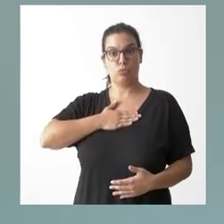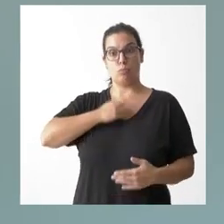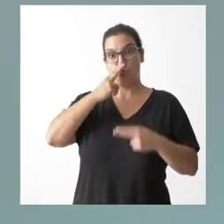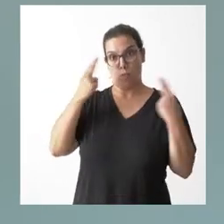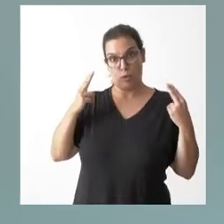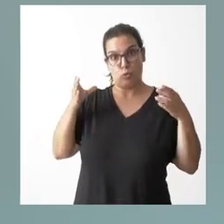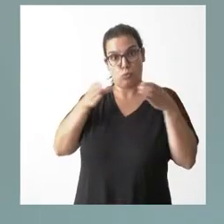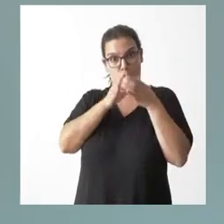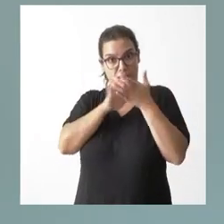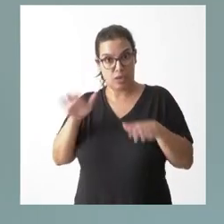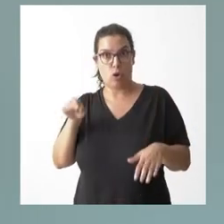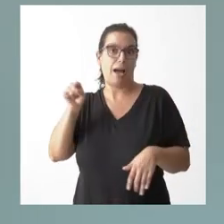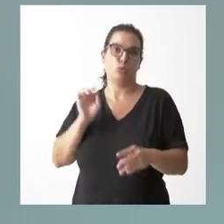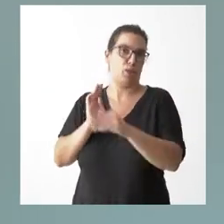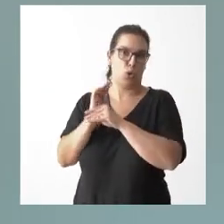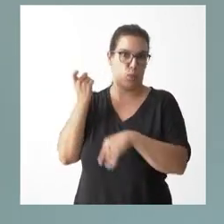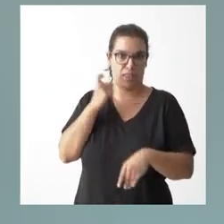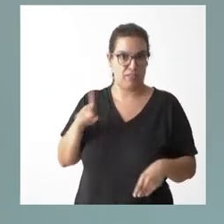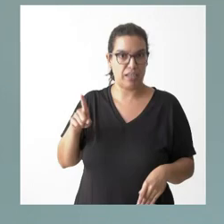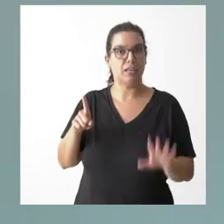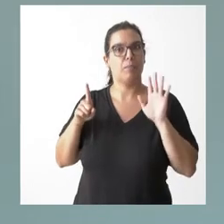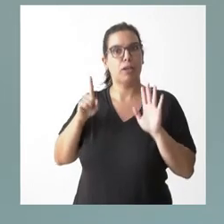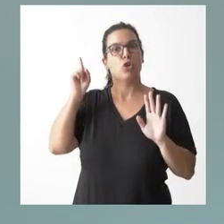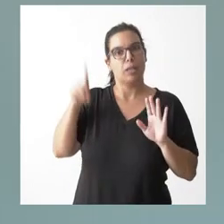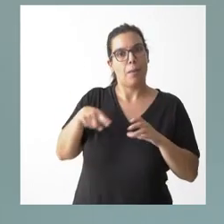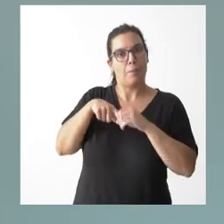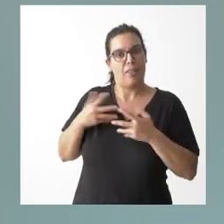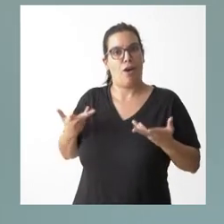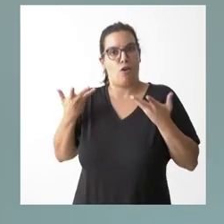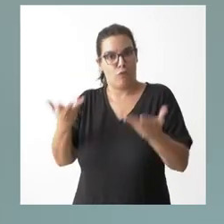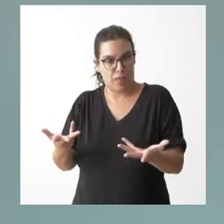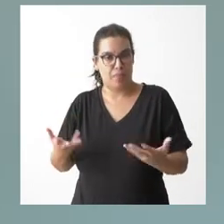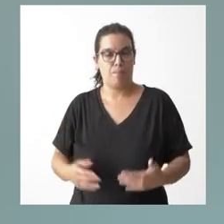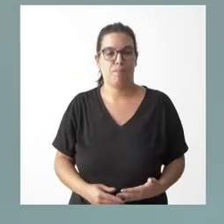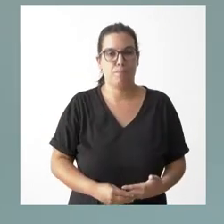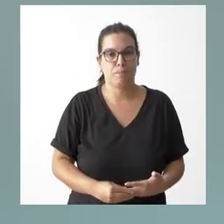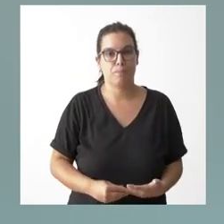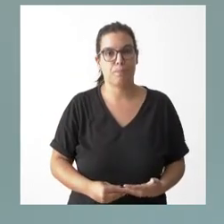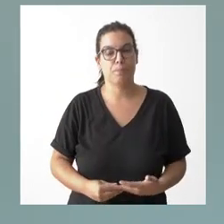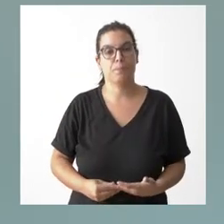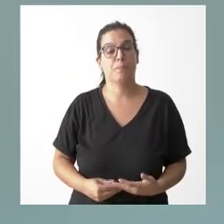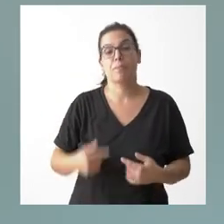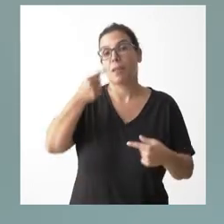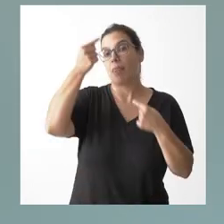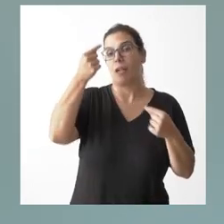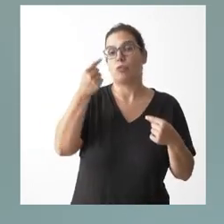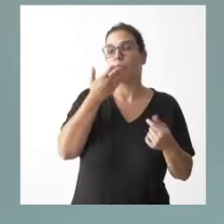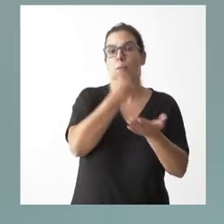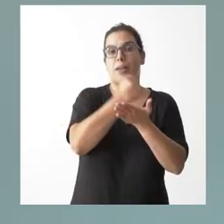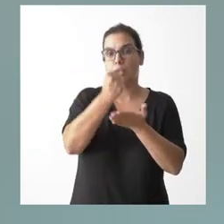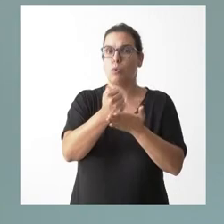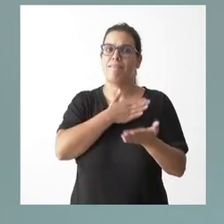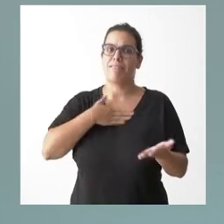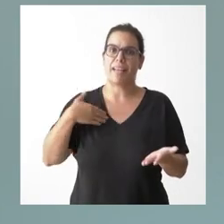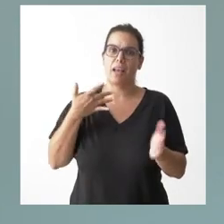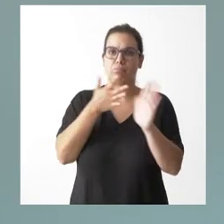León, que evidentemente ahí no reciben subvención, pero que también acoge, en este caso, al alumnado. Como datos de matriculación, sí que quería dar una